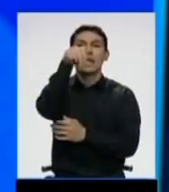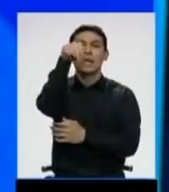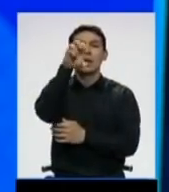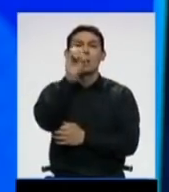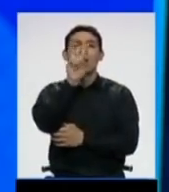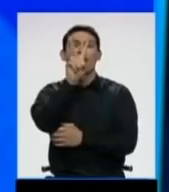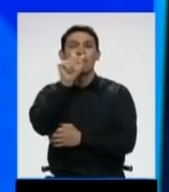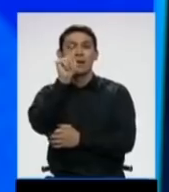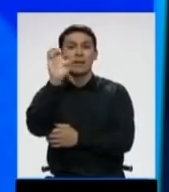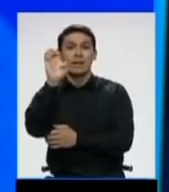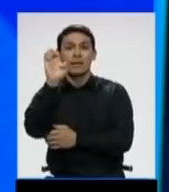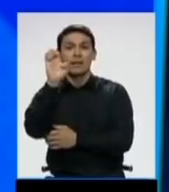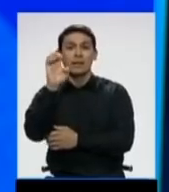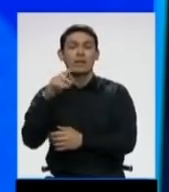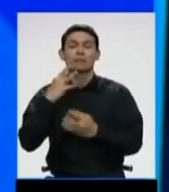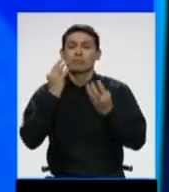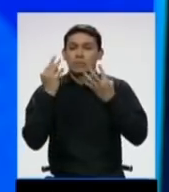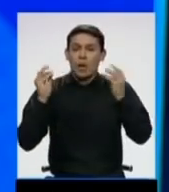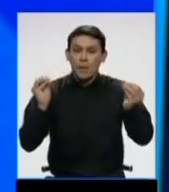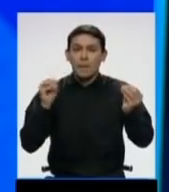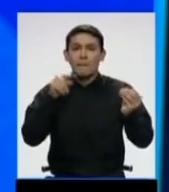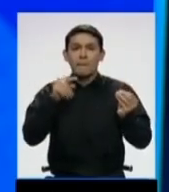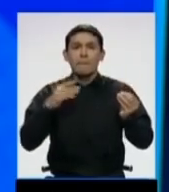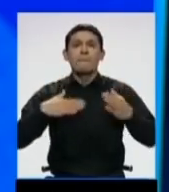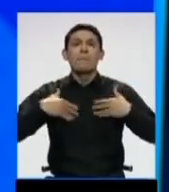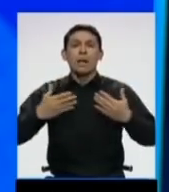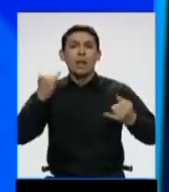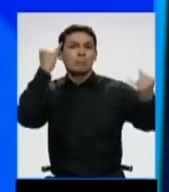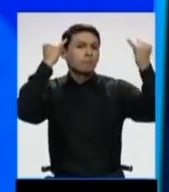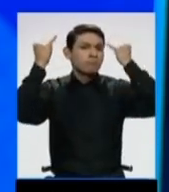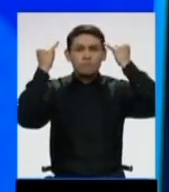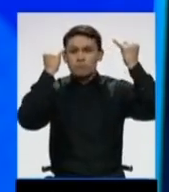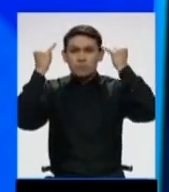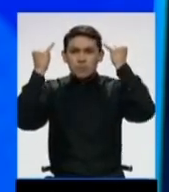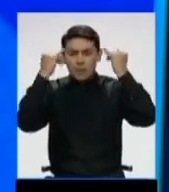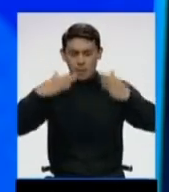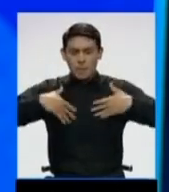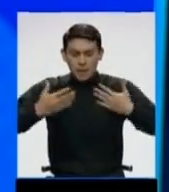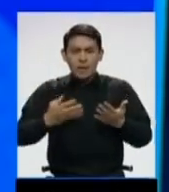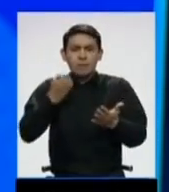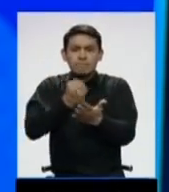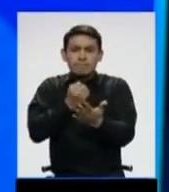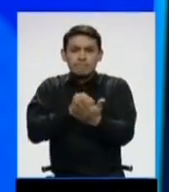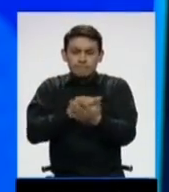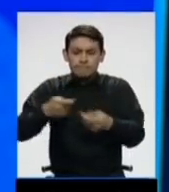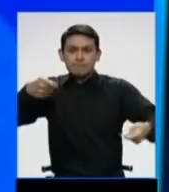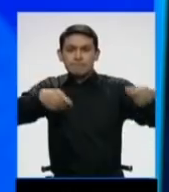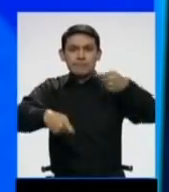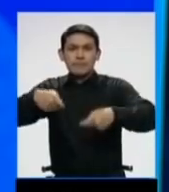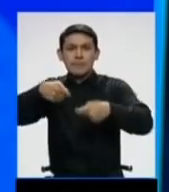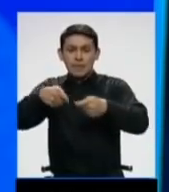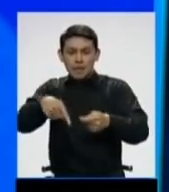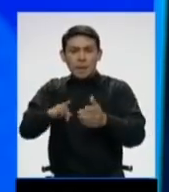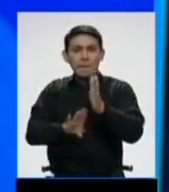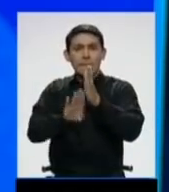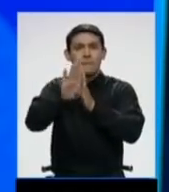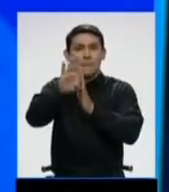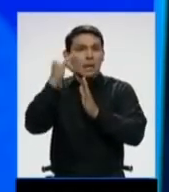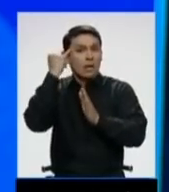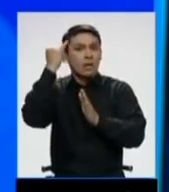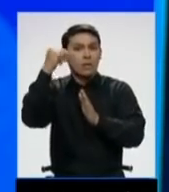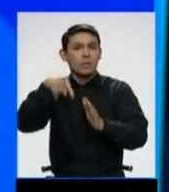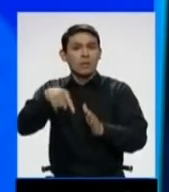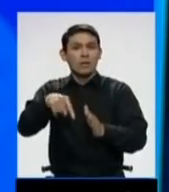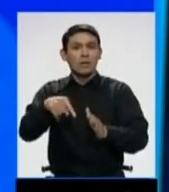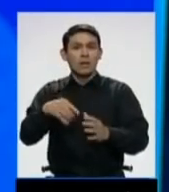además que tienen innovación en Startup, es decir, creaciones que necesitan financiamiento e Innóvate, el Ministerio de Producción